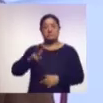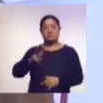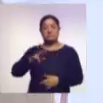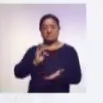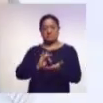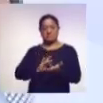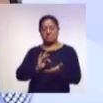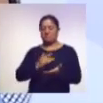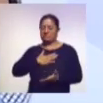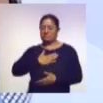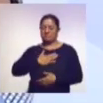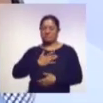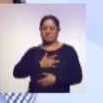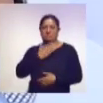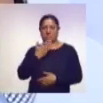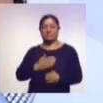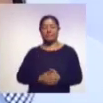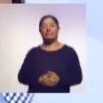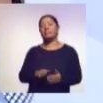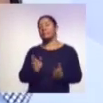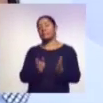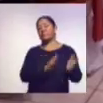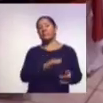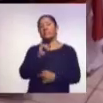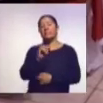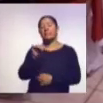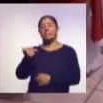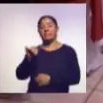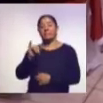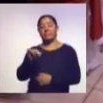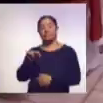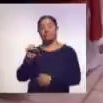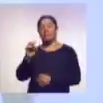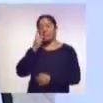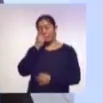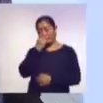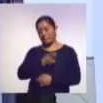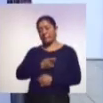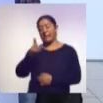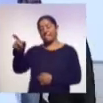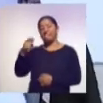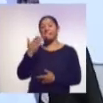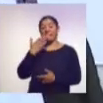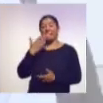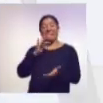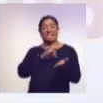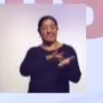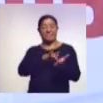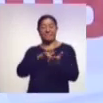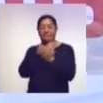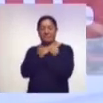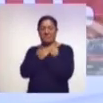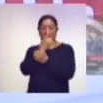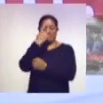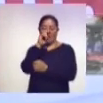con él. Por su parte, Ismael Minó resaltó que es grato que el gobierno estatal respalde a la educación para construir una mejor sociedad.